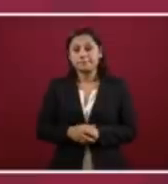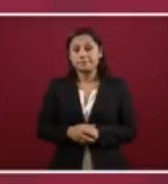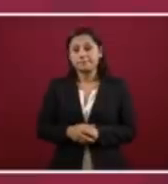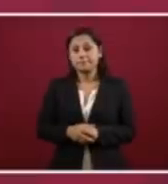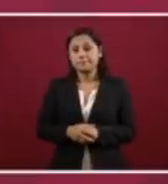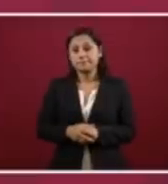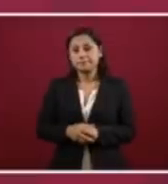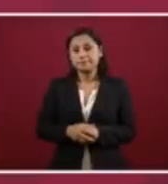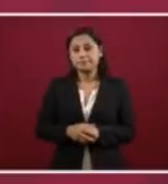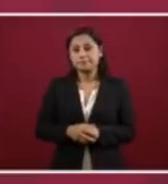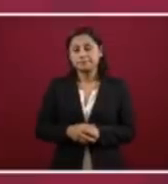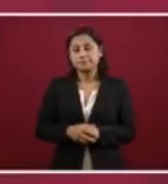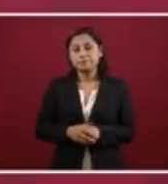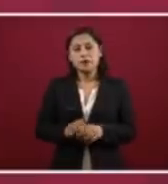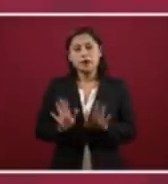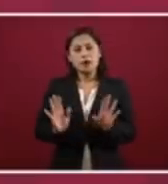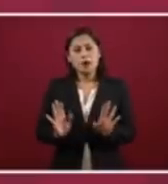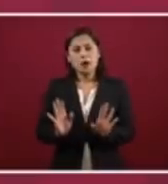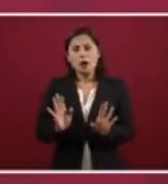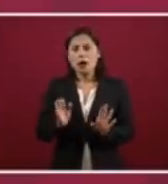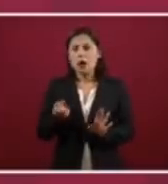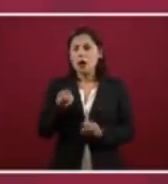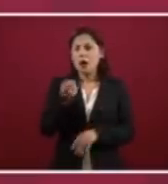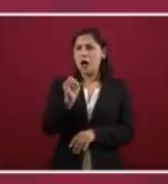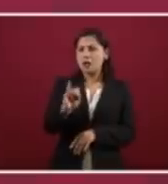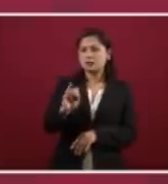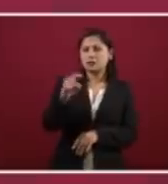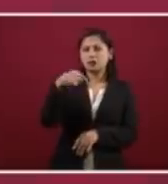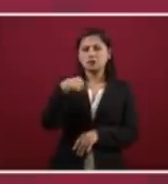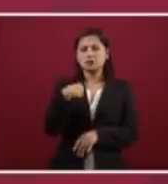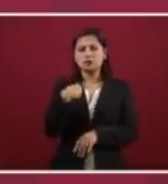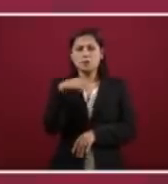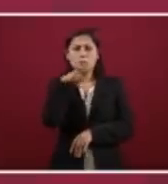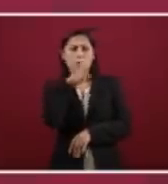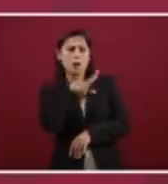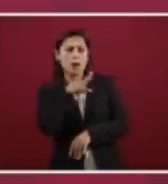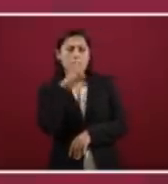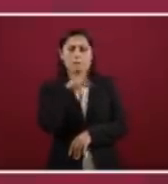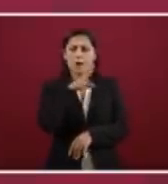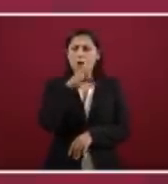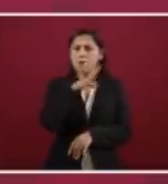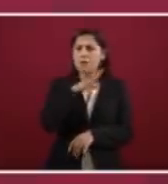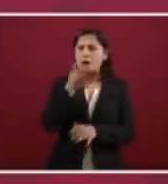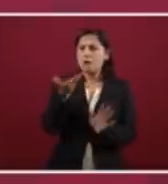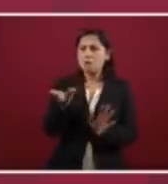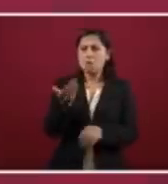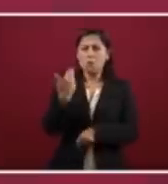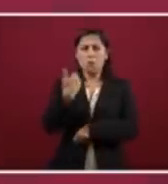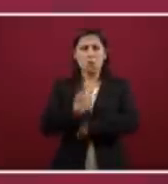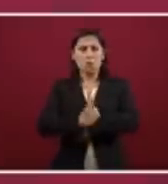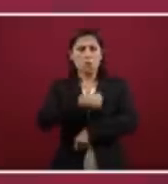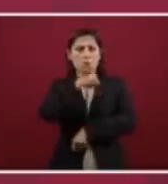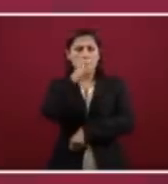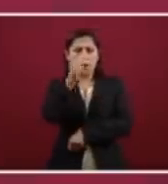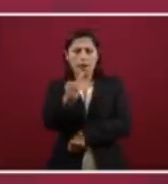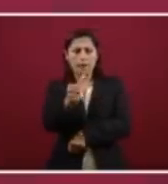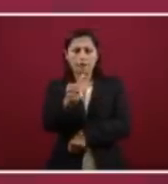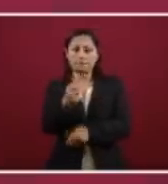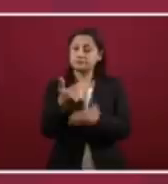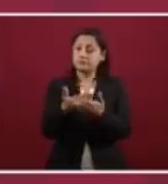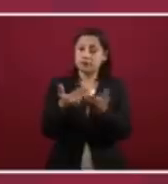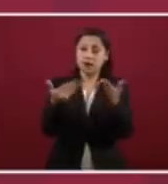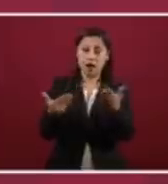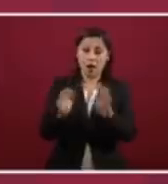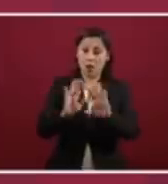cometían delitos y había impunidad. Pero esto ya cambió, ya no se protege